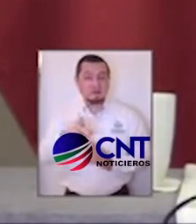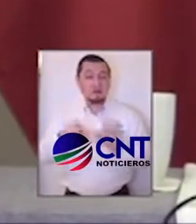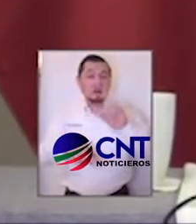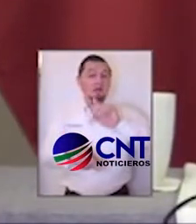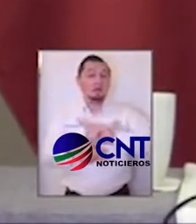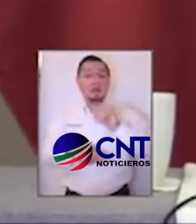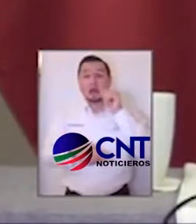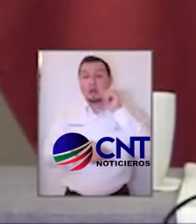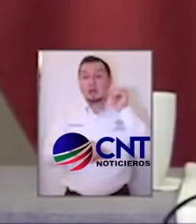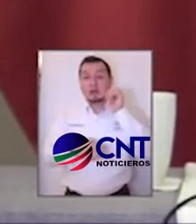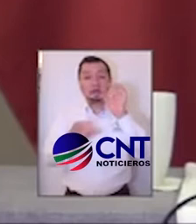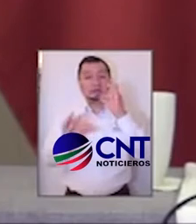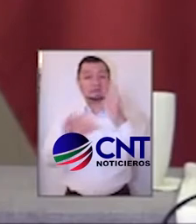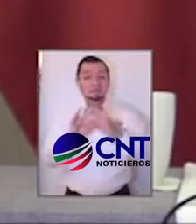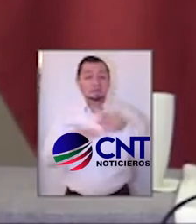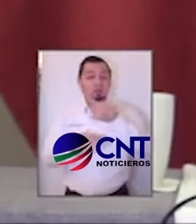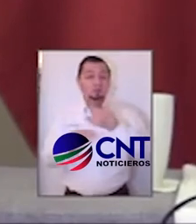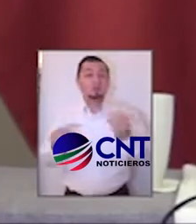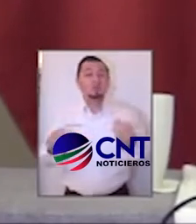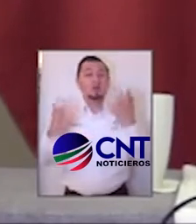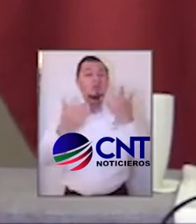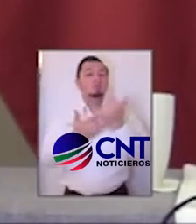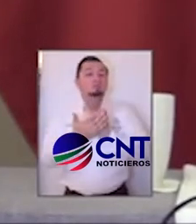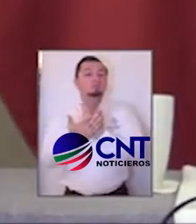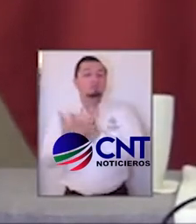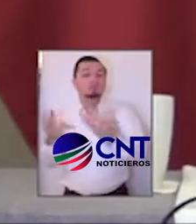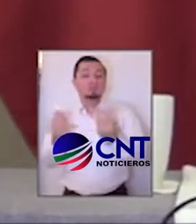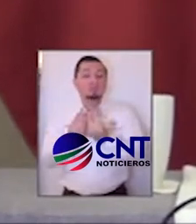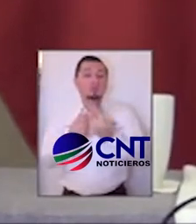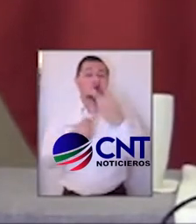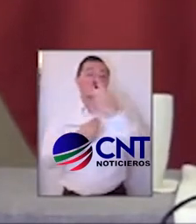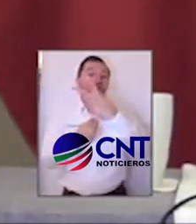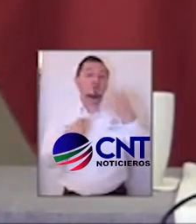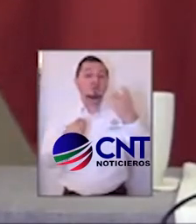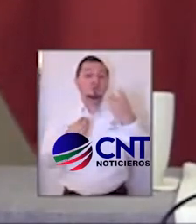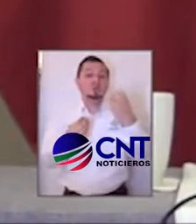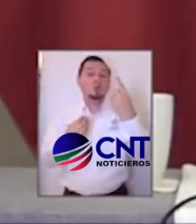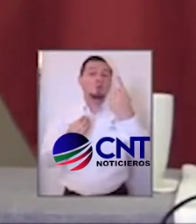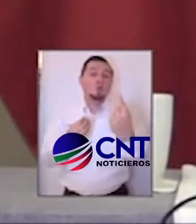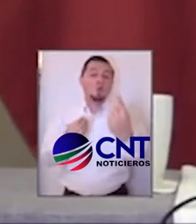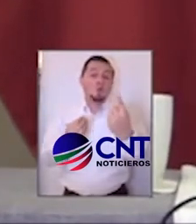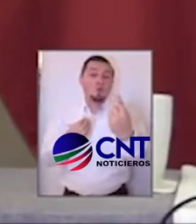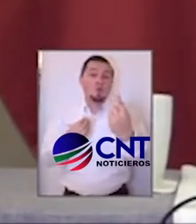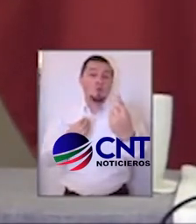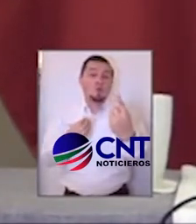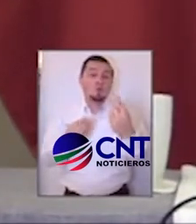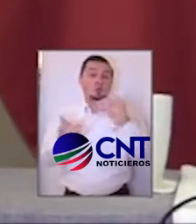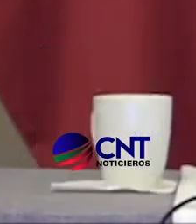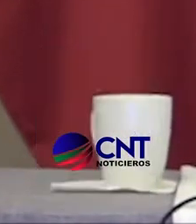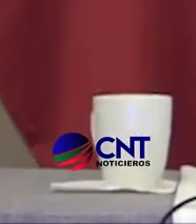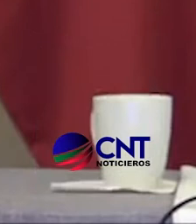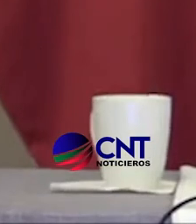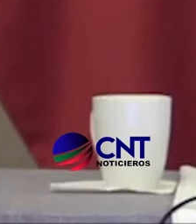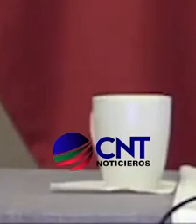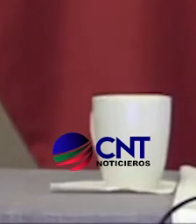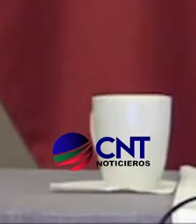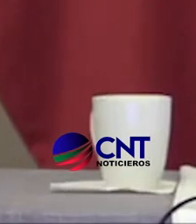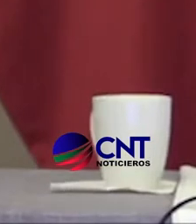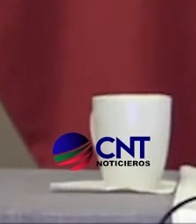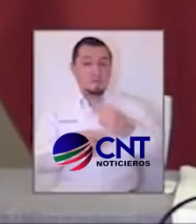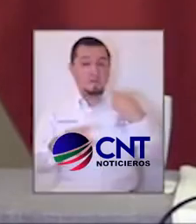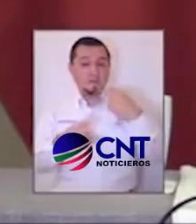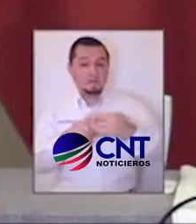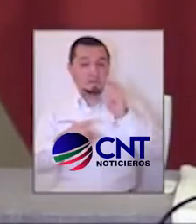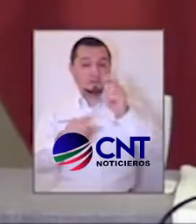ayer, en el corte que hicimos, llegamos a 201 casos en la tasa de incidencia semanal,